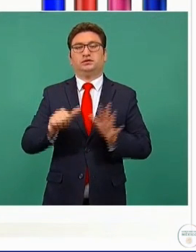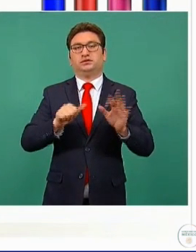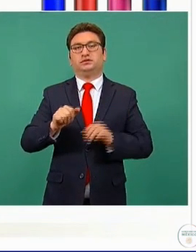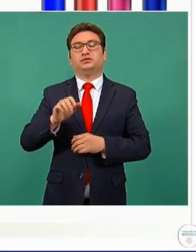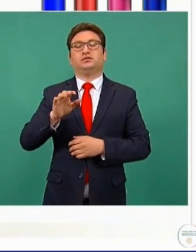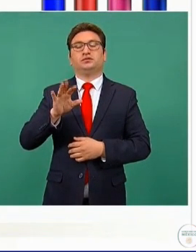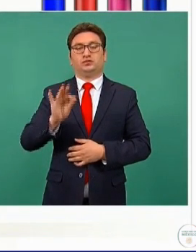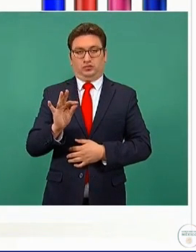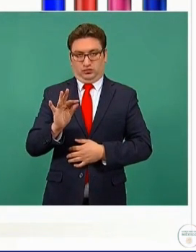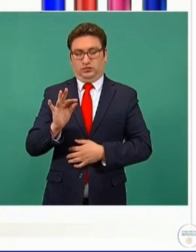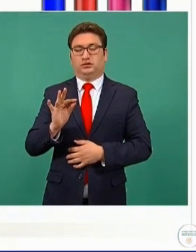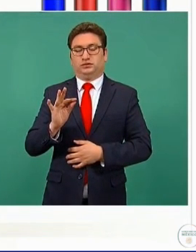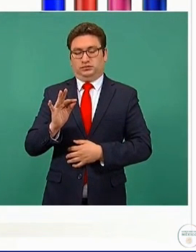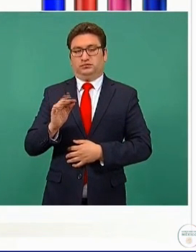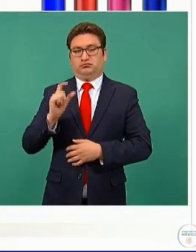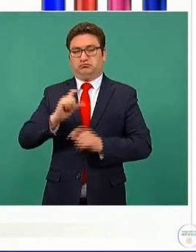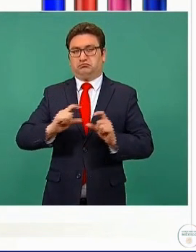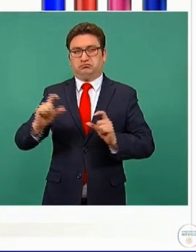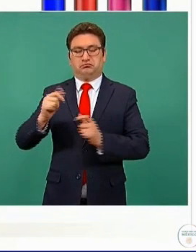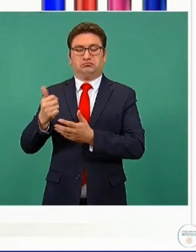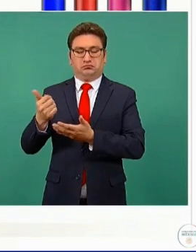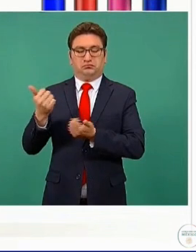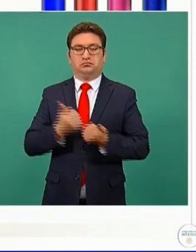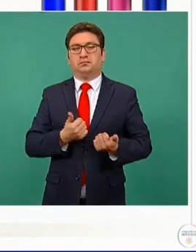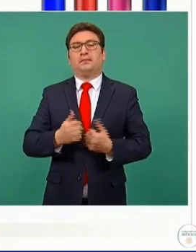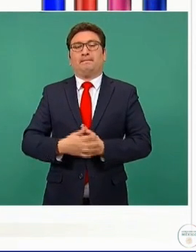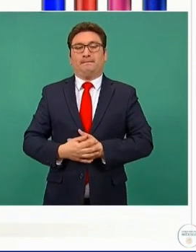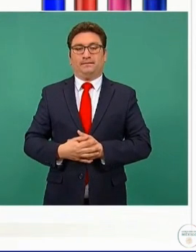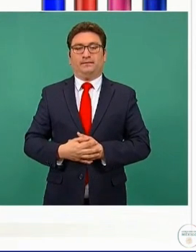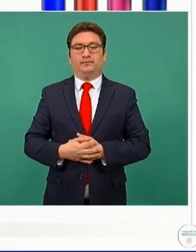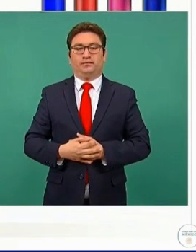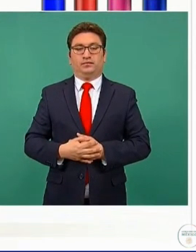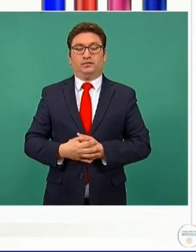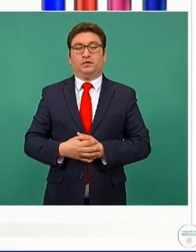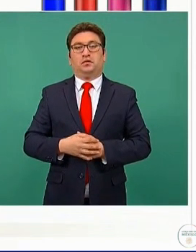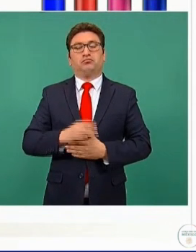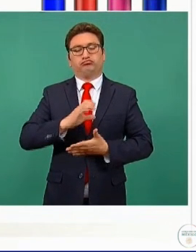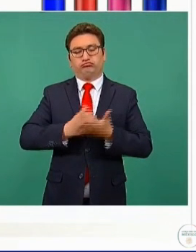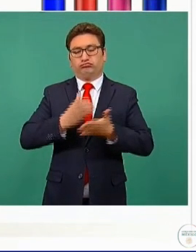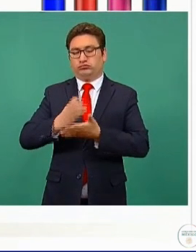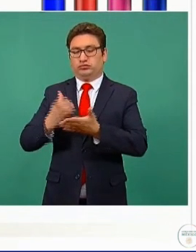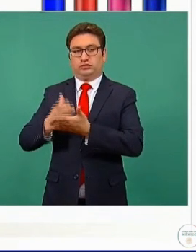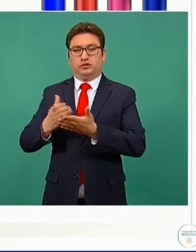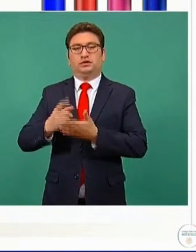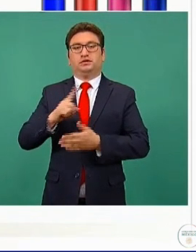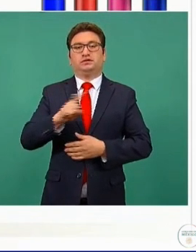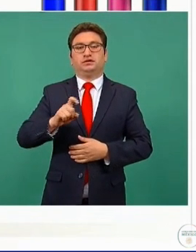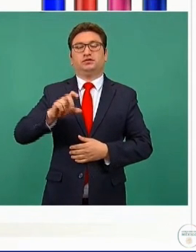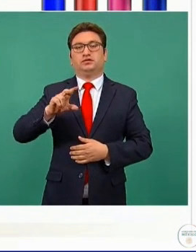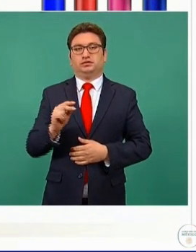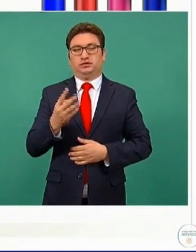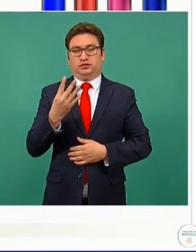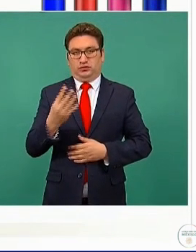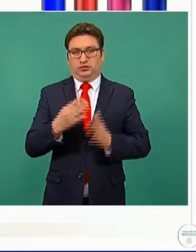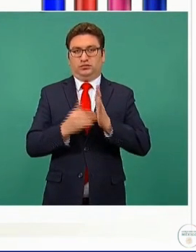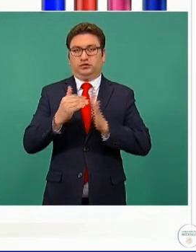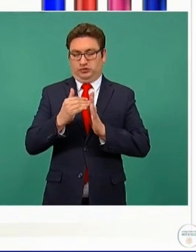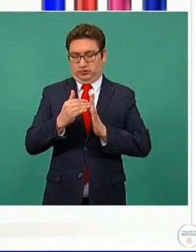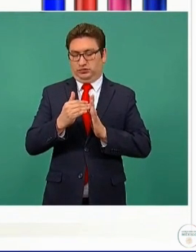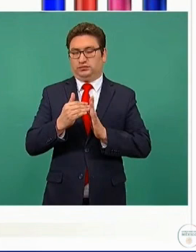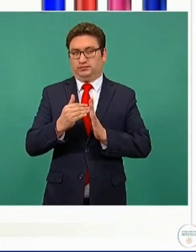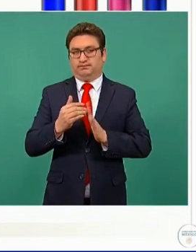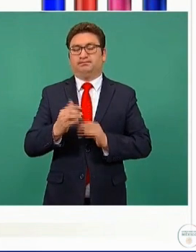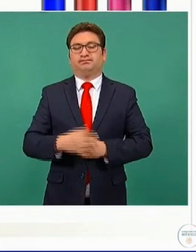194,493,640 dosis. Hasta el momento, de acuerdo con los contratos, se han recibido 184 millones de